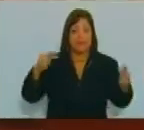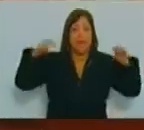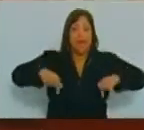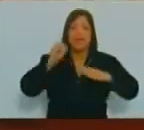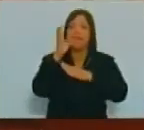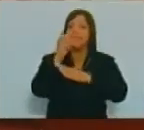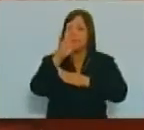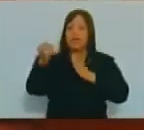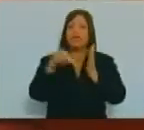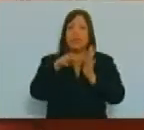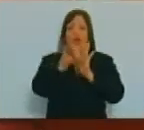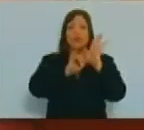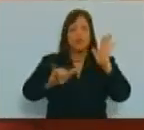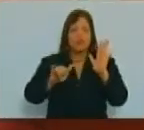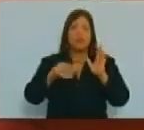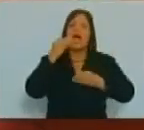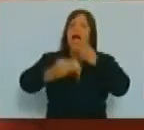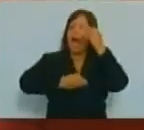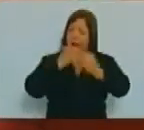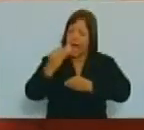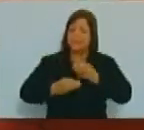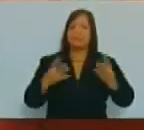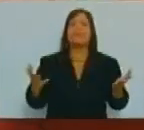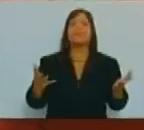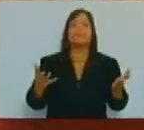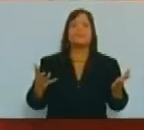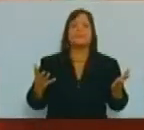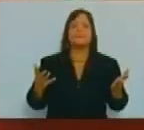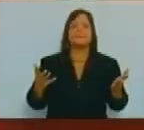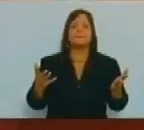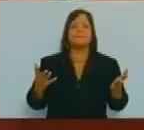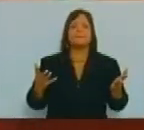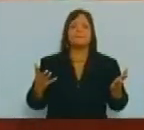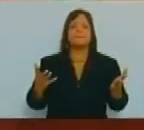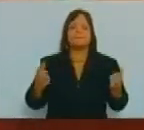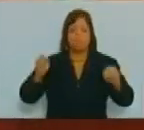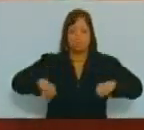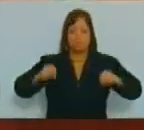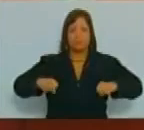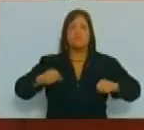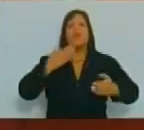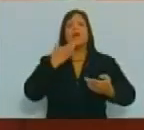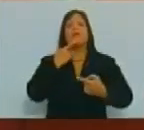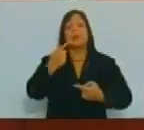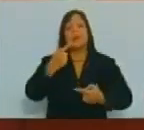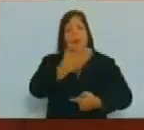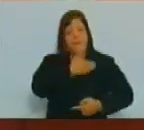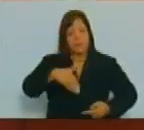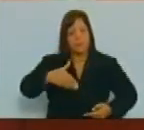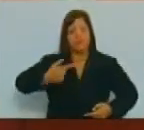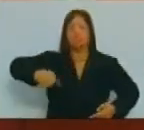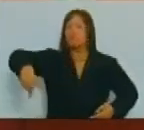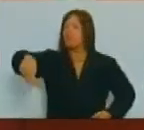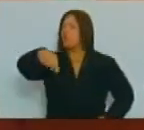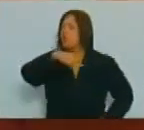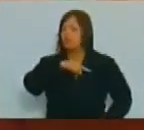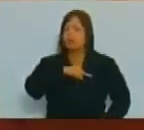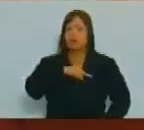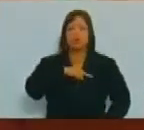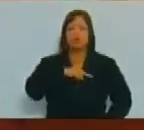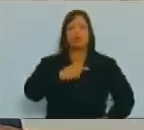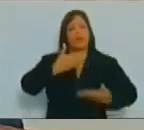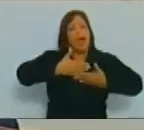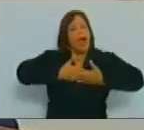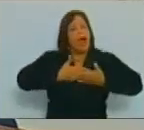asamblea nacional para cumplir con eso el ministro diga la presidente que estamos a su